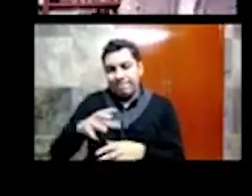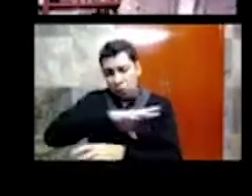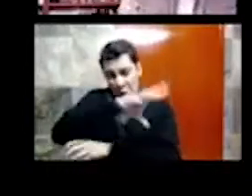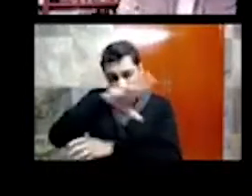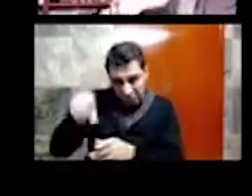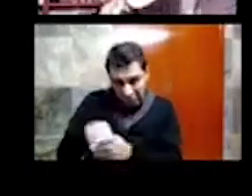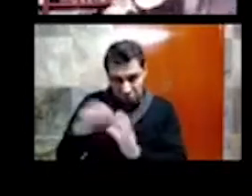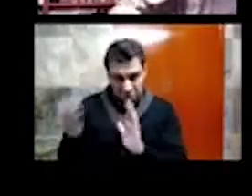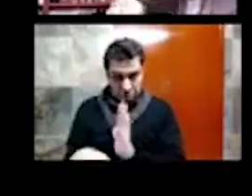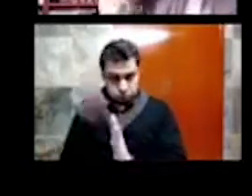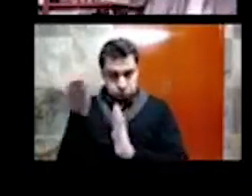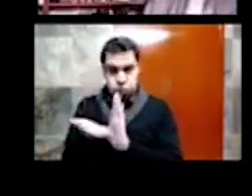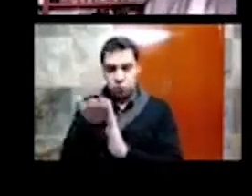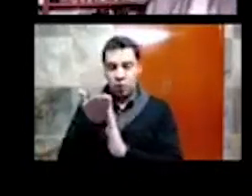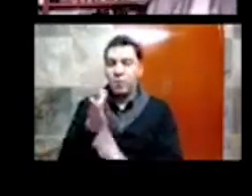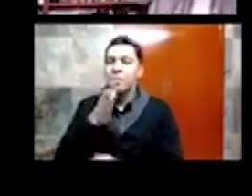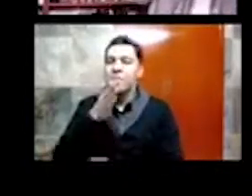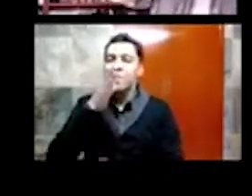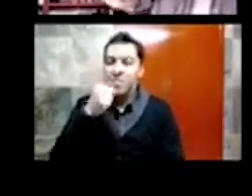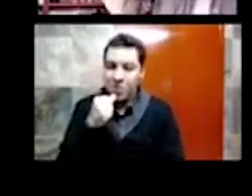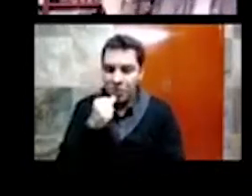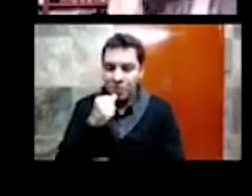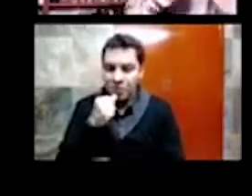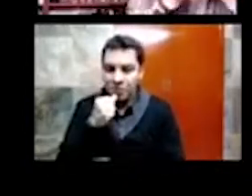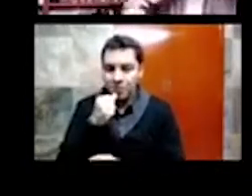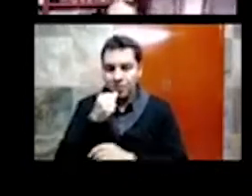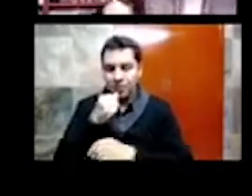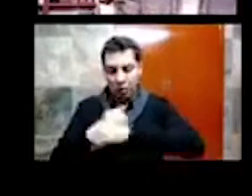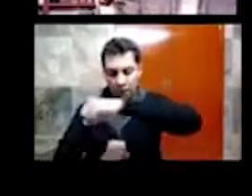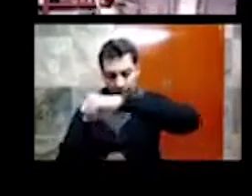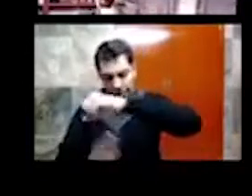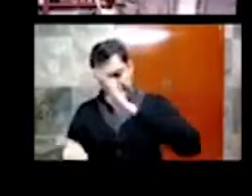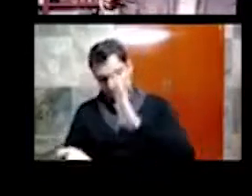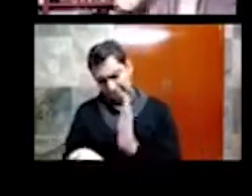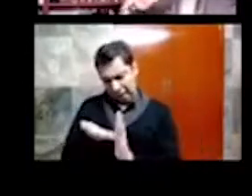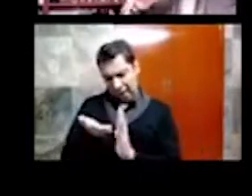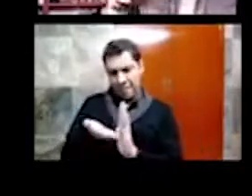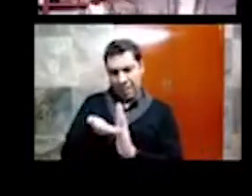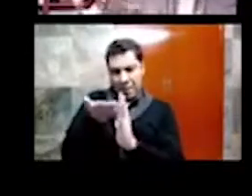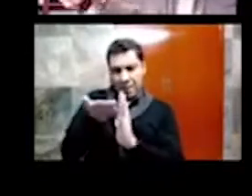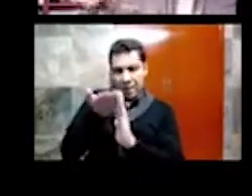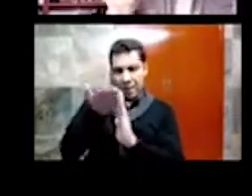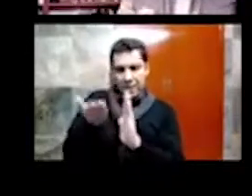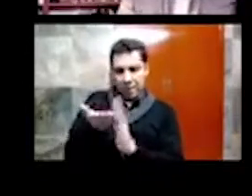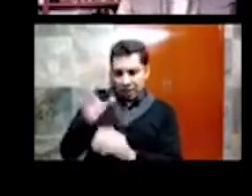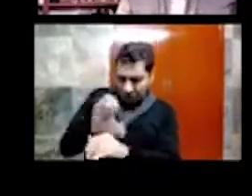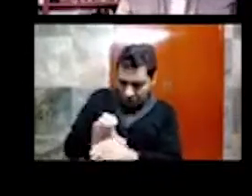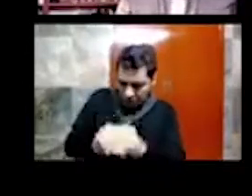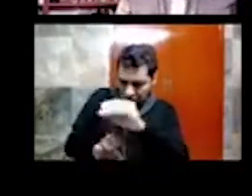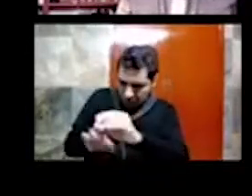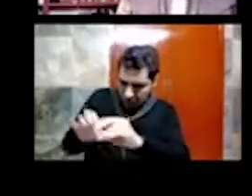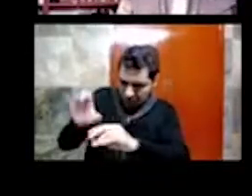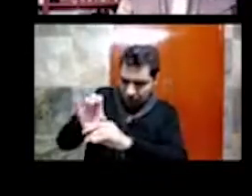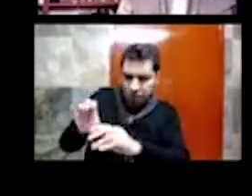progresivamente en forma ascendente y en forma extensiva, progresivamente